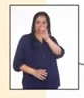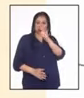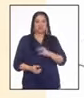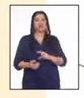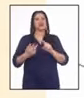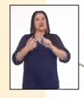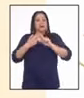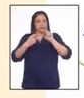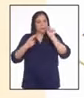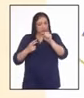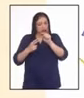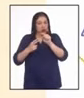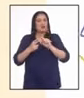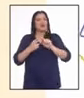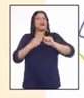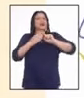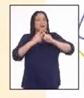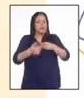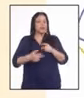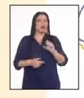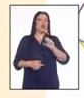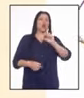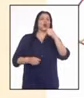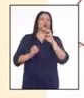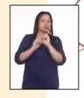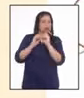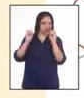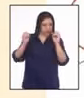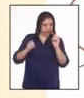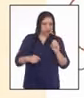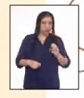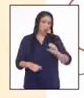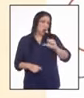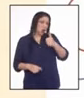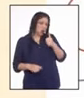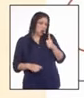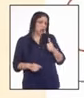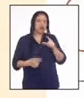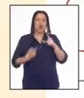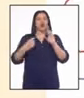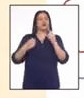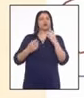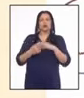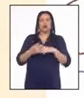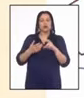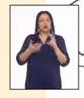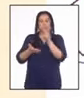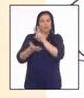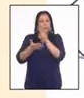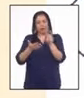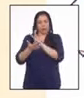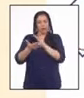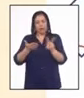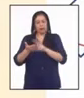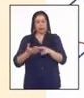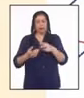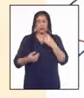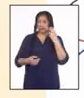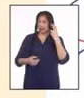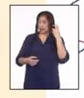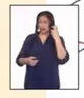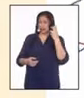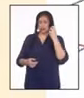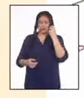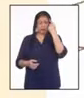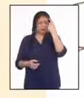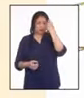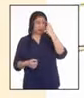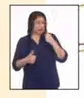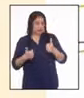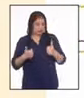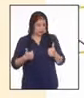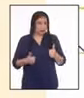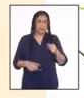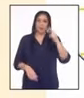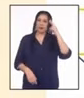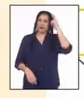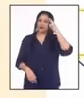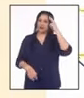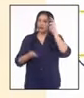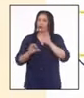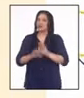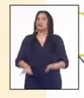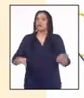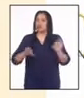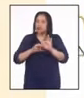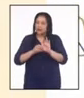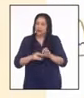una segunda oración con otros. De lo contrario, no se entendería bien. Por eso es muy importante